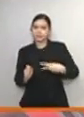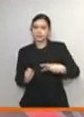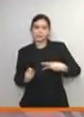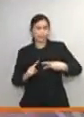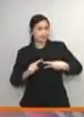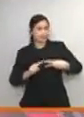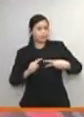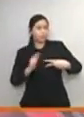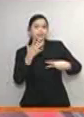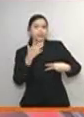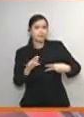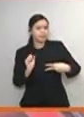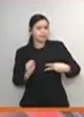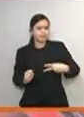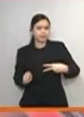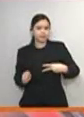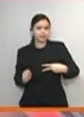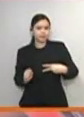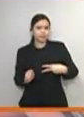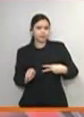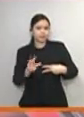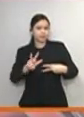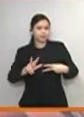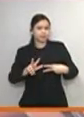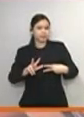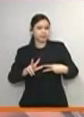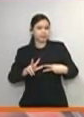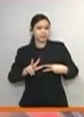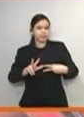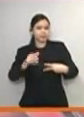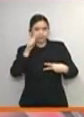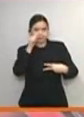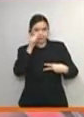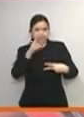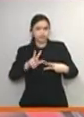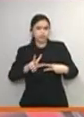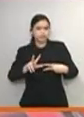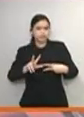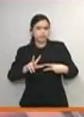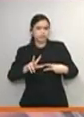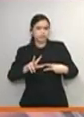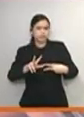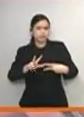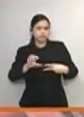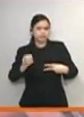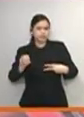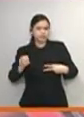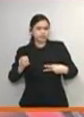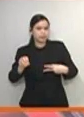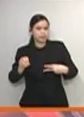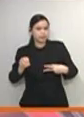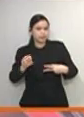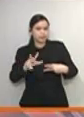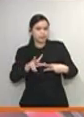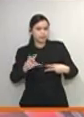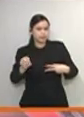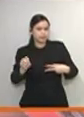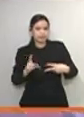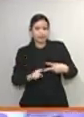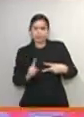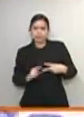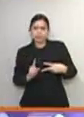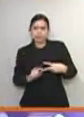primer dígito, suerte. Y este es el 3. Segundo dígito, atentos. Y este es el 0. Y el primer número ganador es el